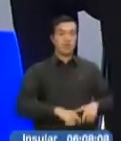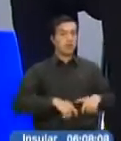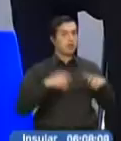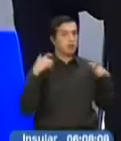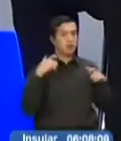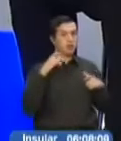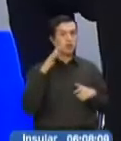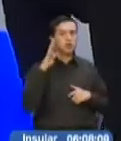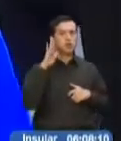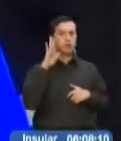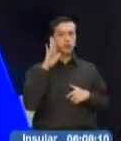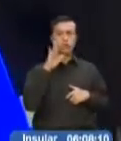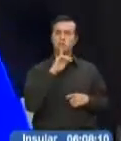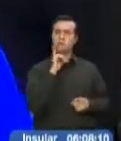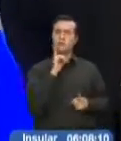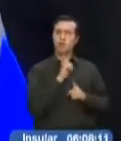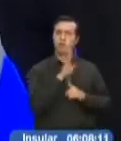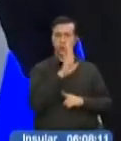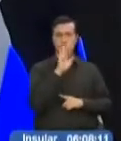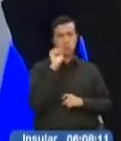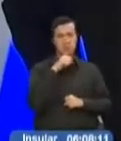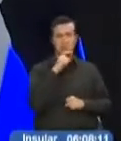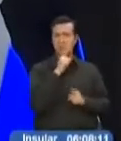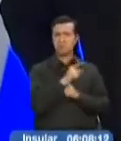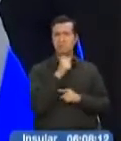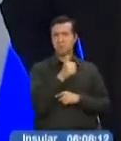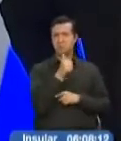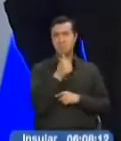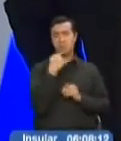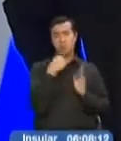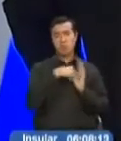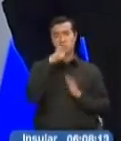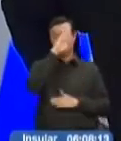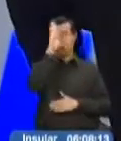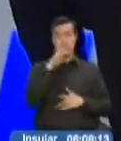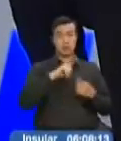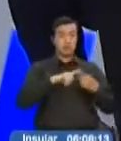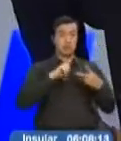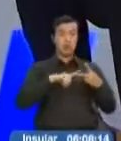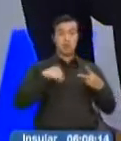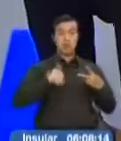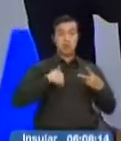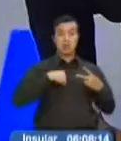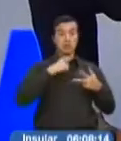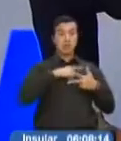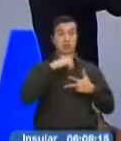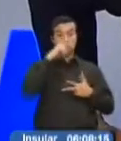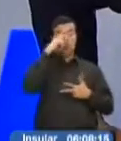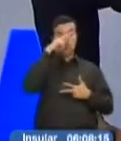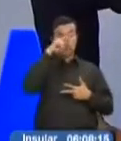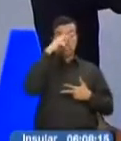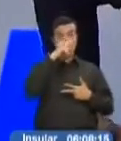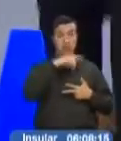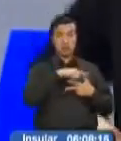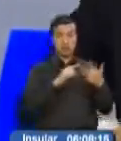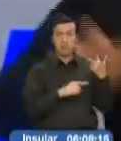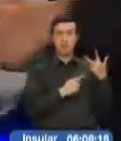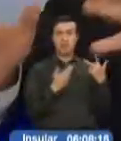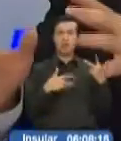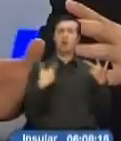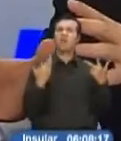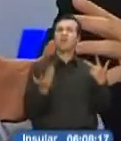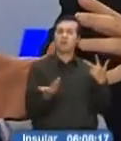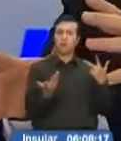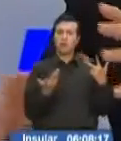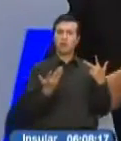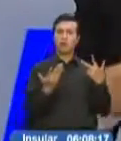y que tienen su peso específico y que pueden marcar un ritmo. Brasil, Argentina, México, por poner un ejemplo. Pero sin embargo, Brasil va a